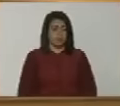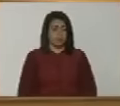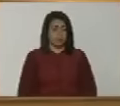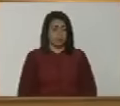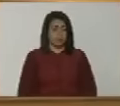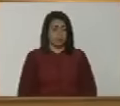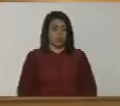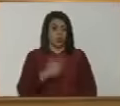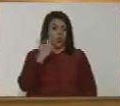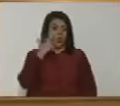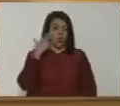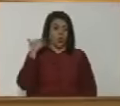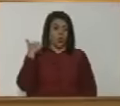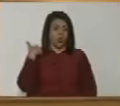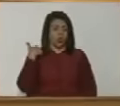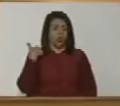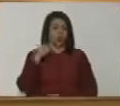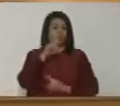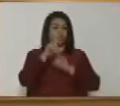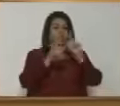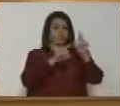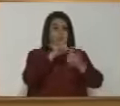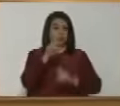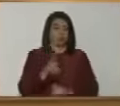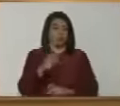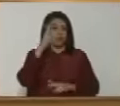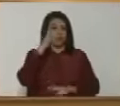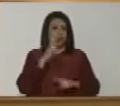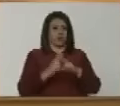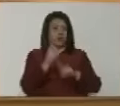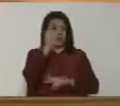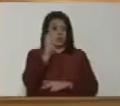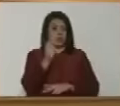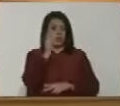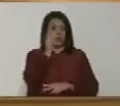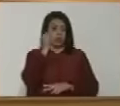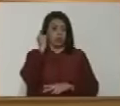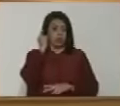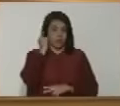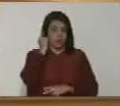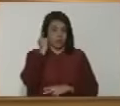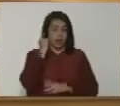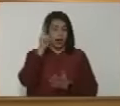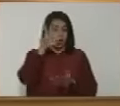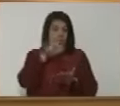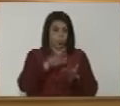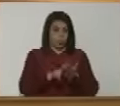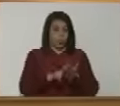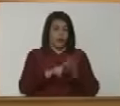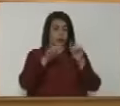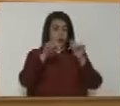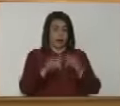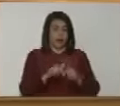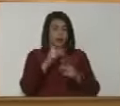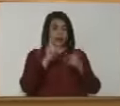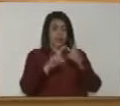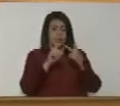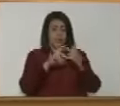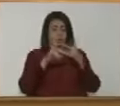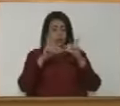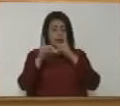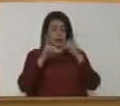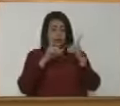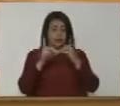Con profundo orgullo someto a consideración de las honorables diputadas y los honorables diputados que estén a favor de aprobar la segunda